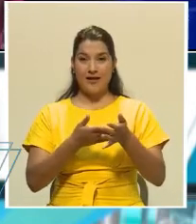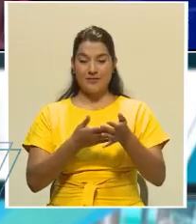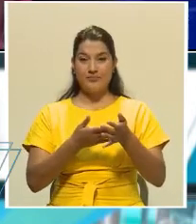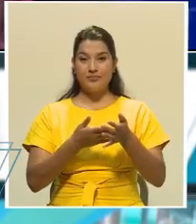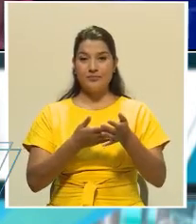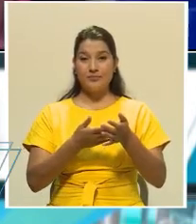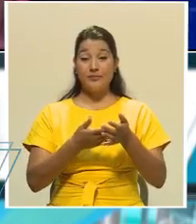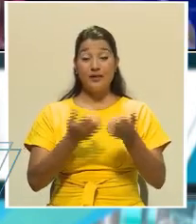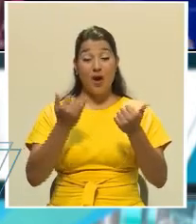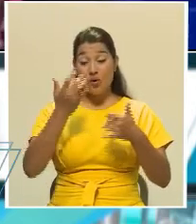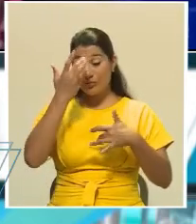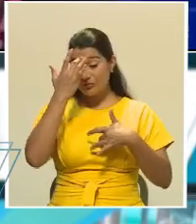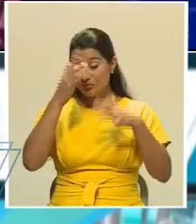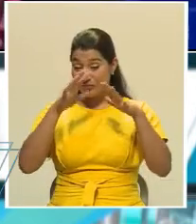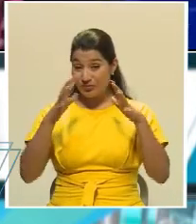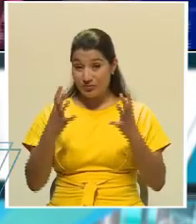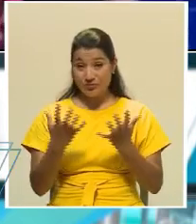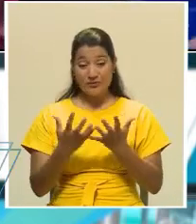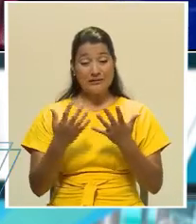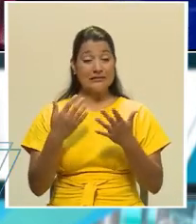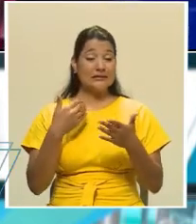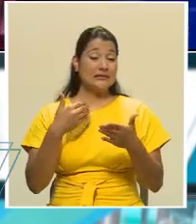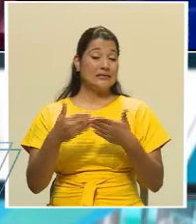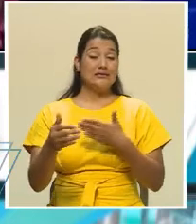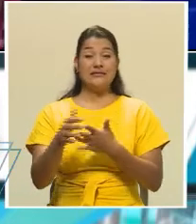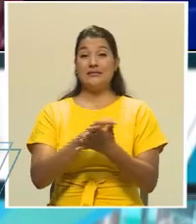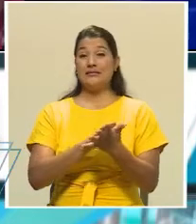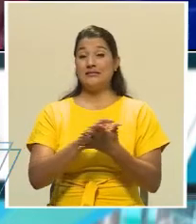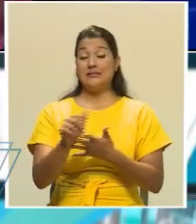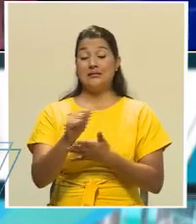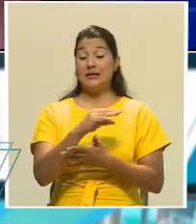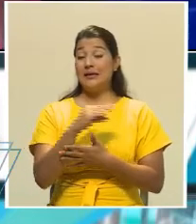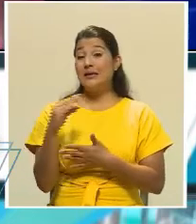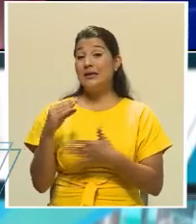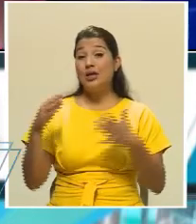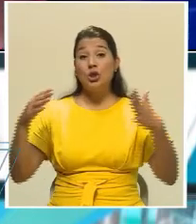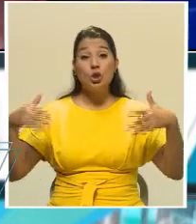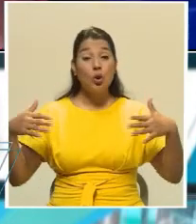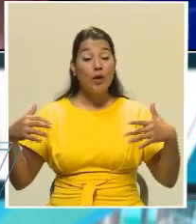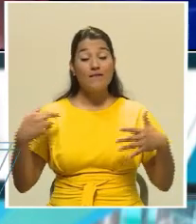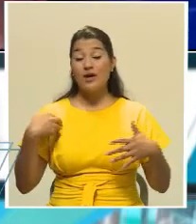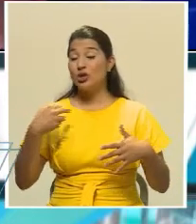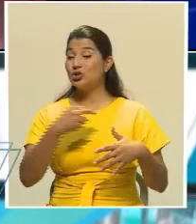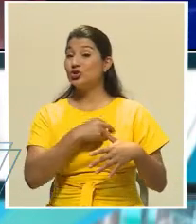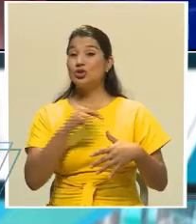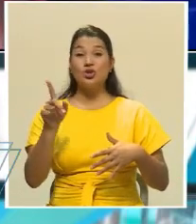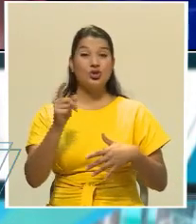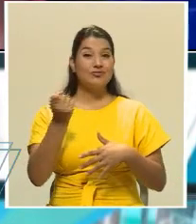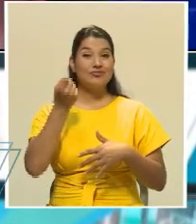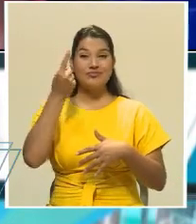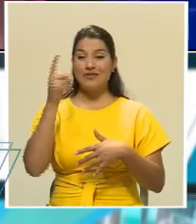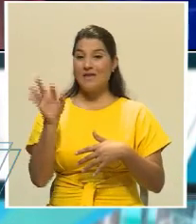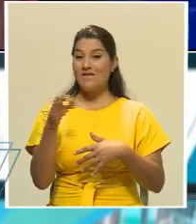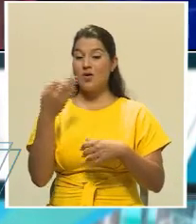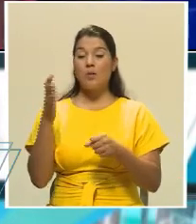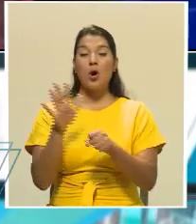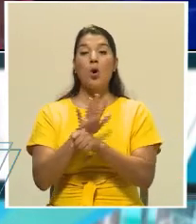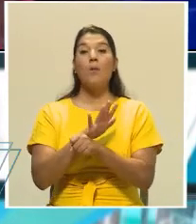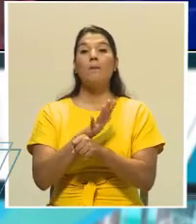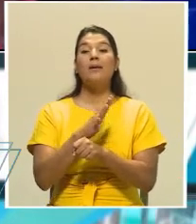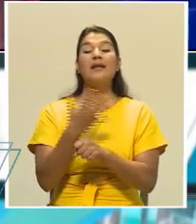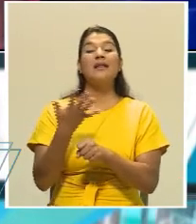impacto de la pandemia es devastador y aún no tenemos, digamos, conciencia plena de cómo va a